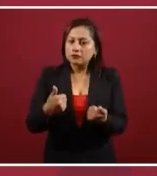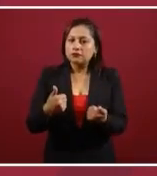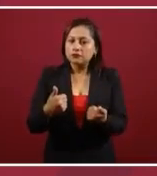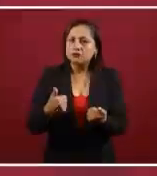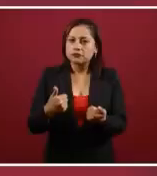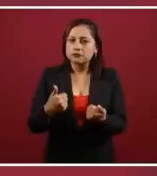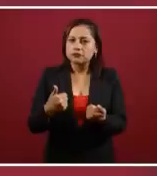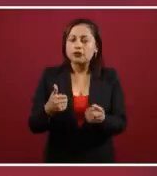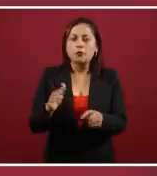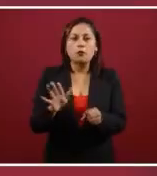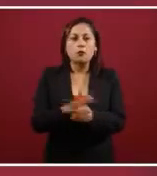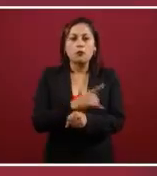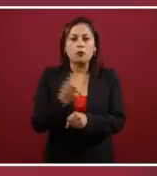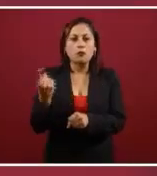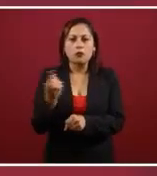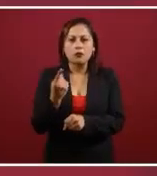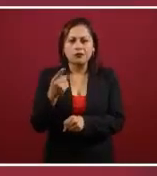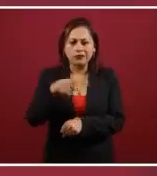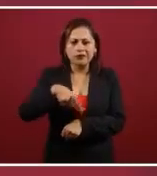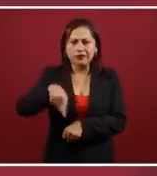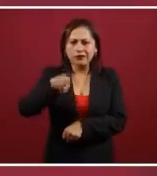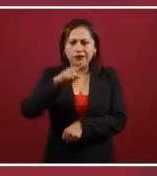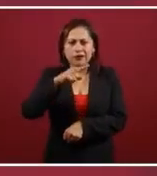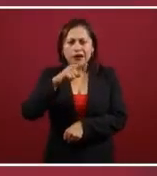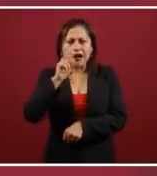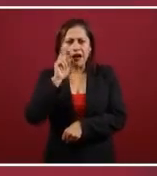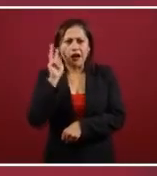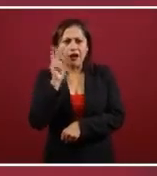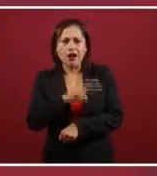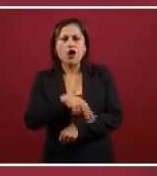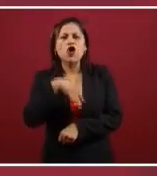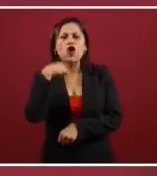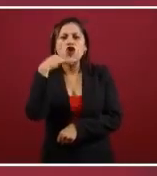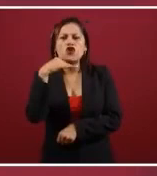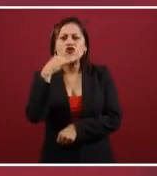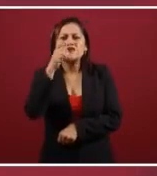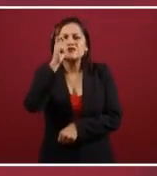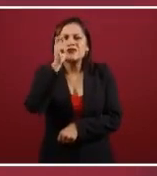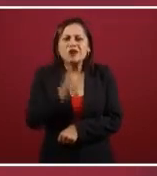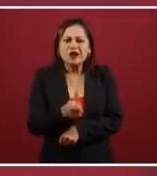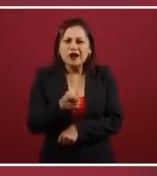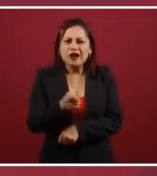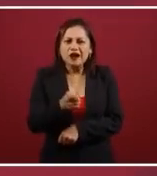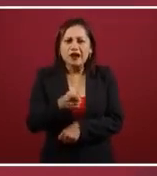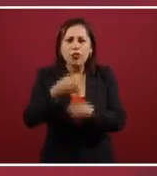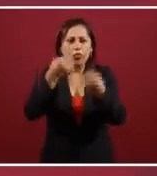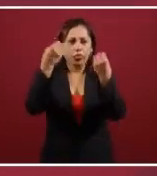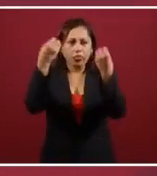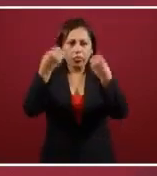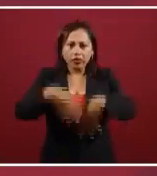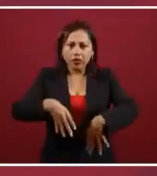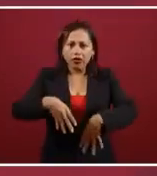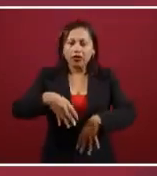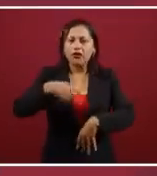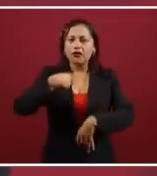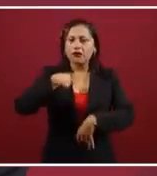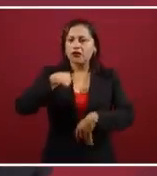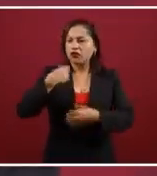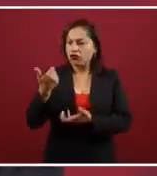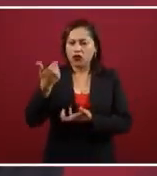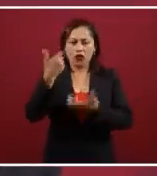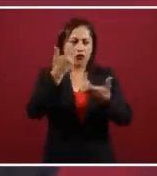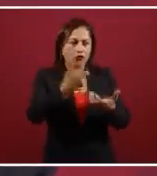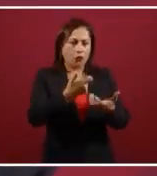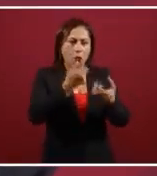nos conviene la corrupción, significa pérdidas para el inversionista. Imagínense el que